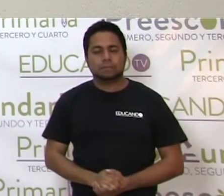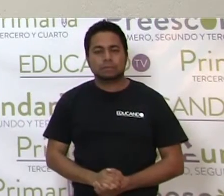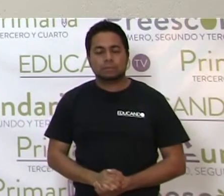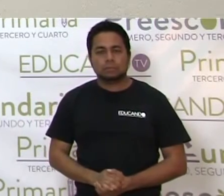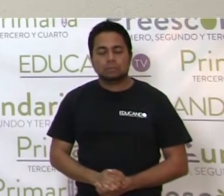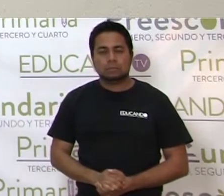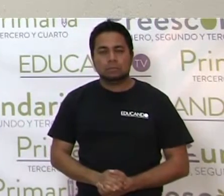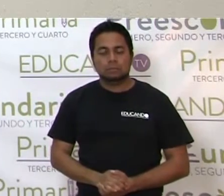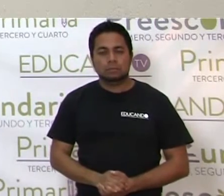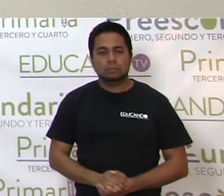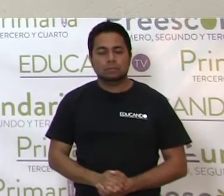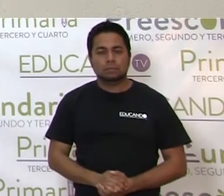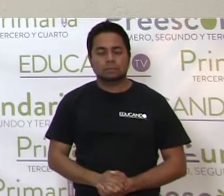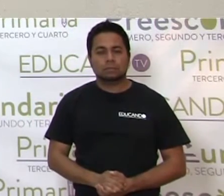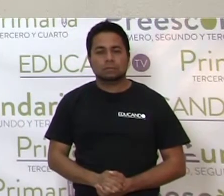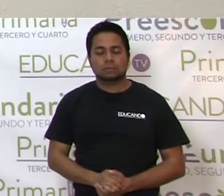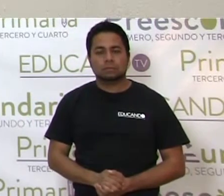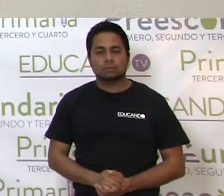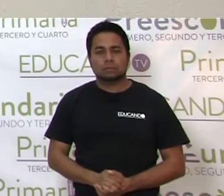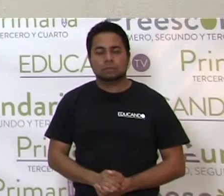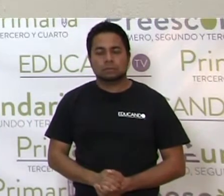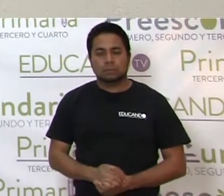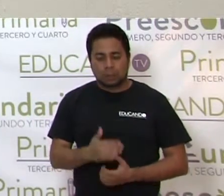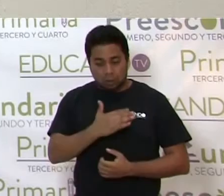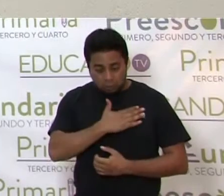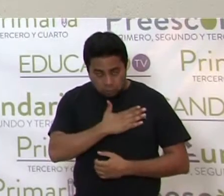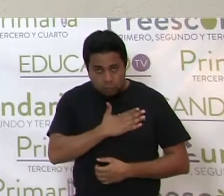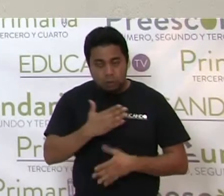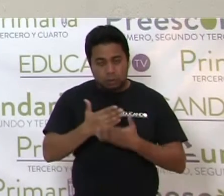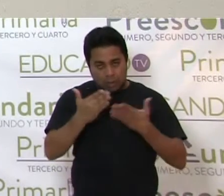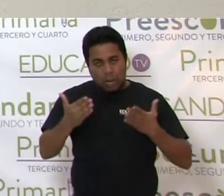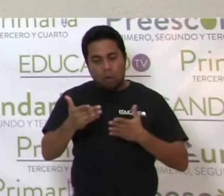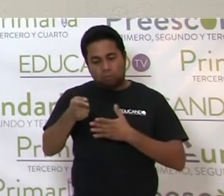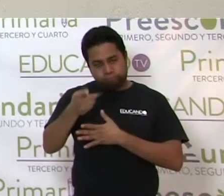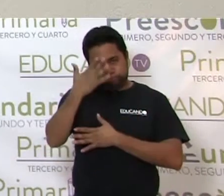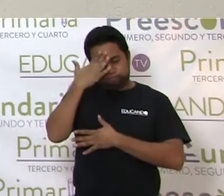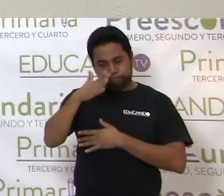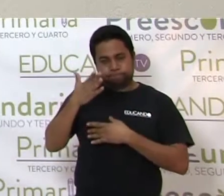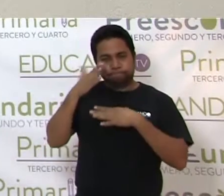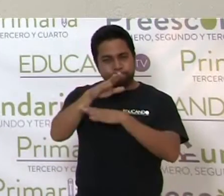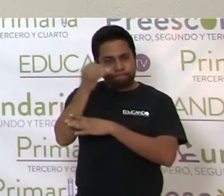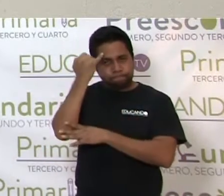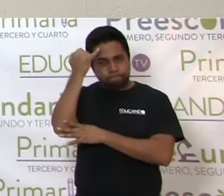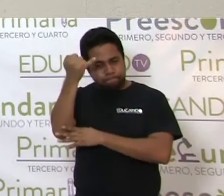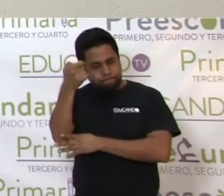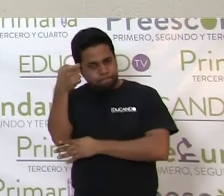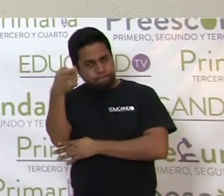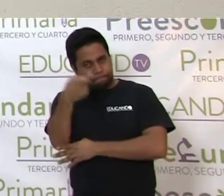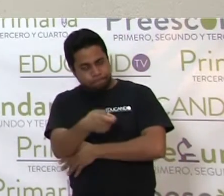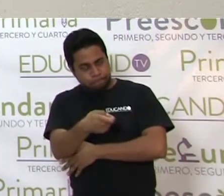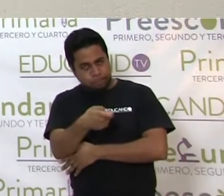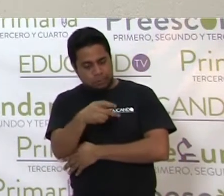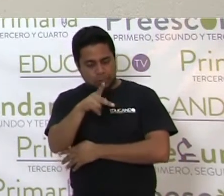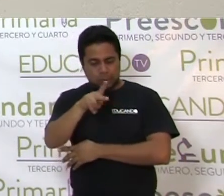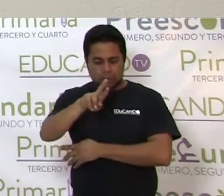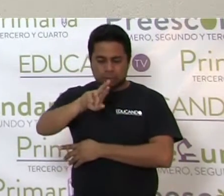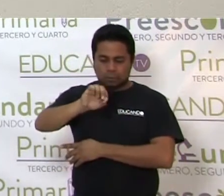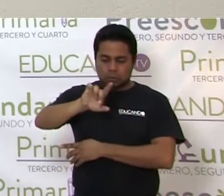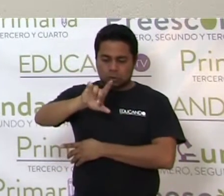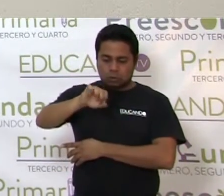Pues bien, ahora que ya tenemos más o menos una idea más exacta de lo que es un